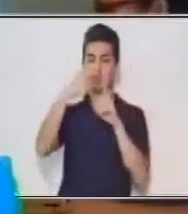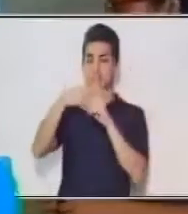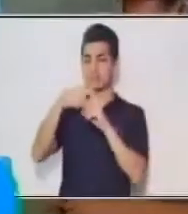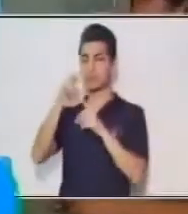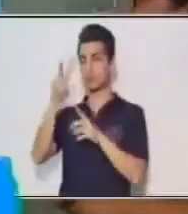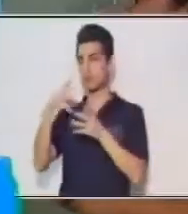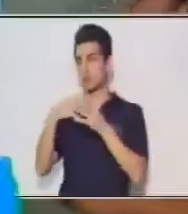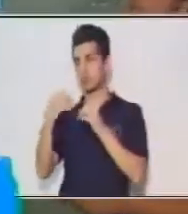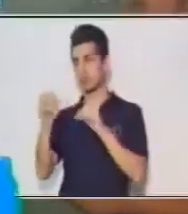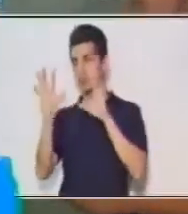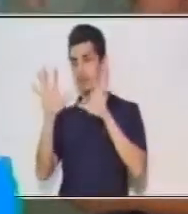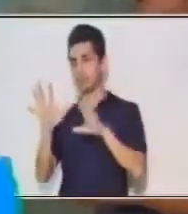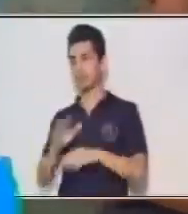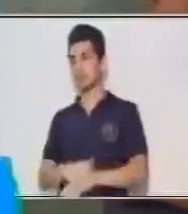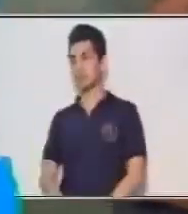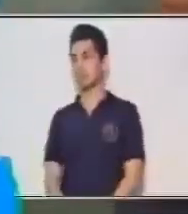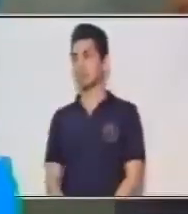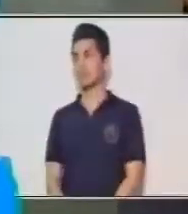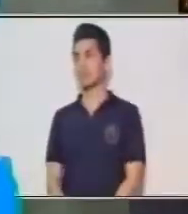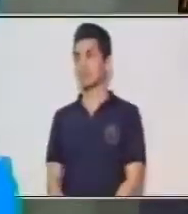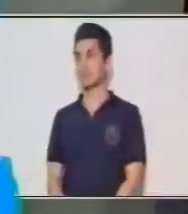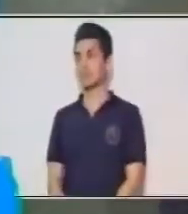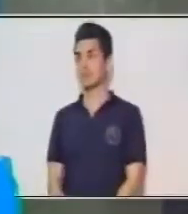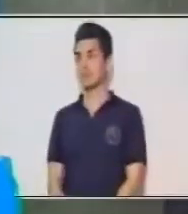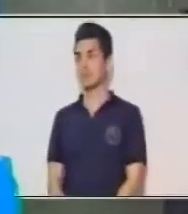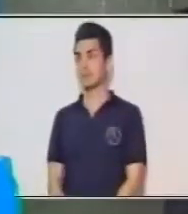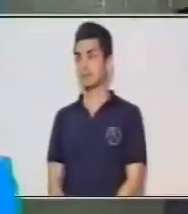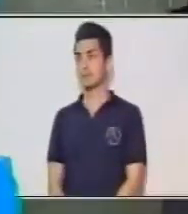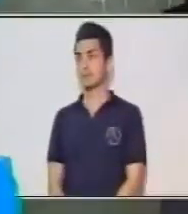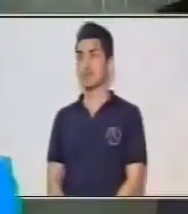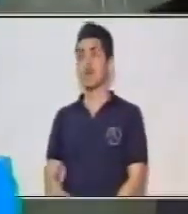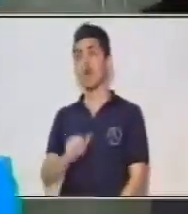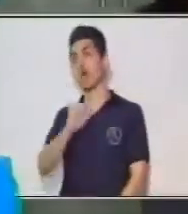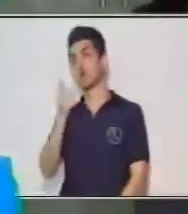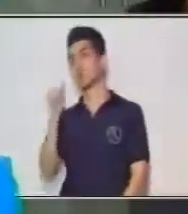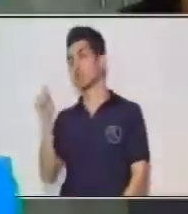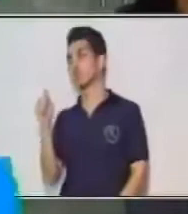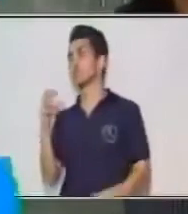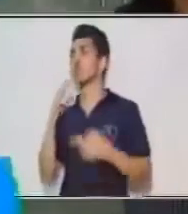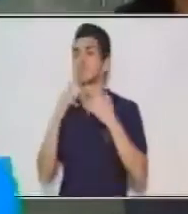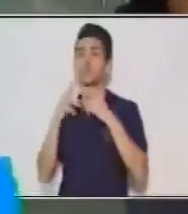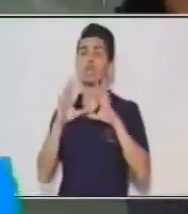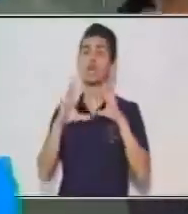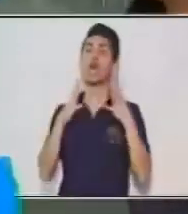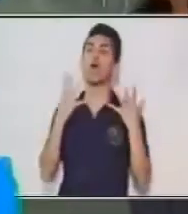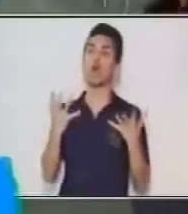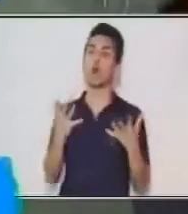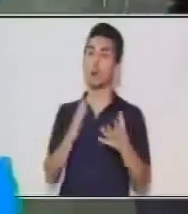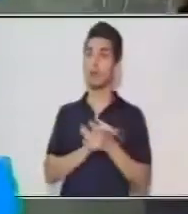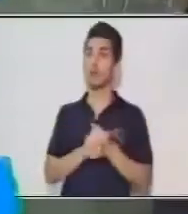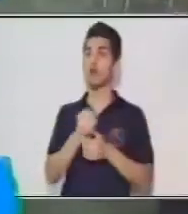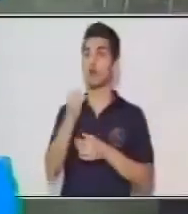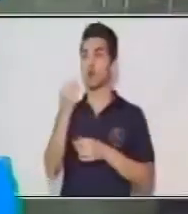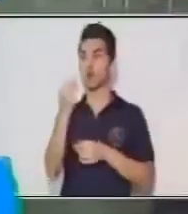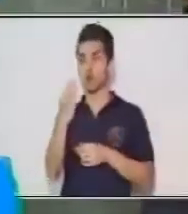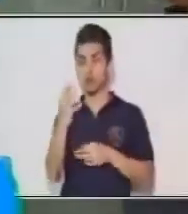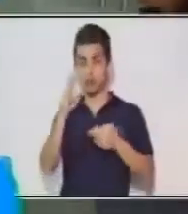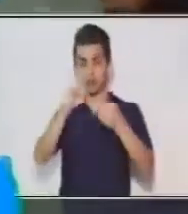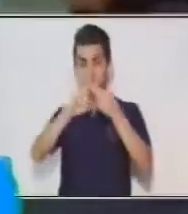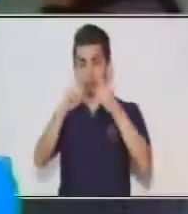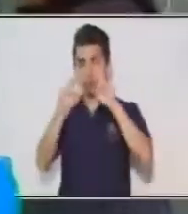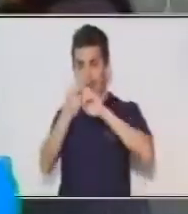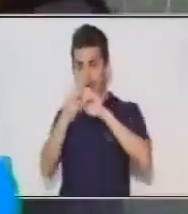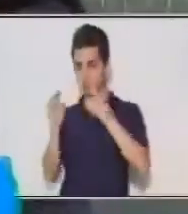10. Ahora, los siguientes vamos a dar respuesta, pero ¿por medio de qué? De números romanos. Muy